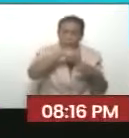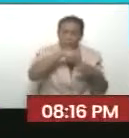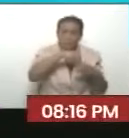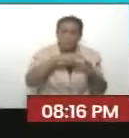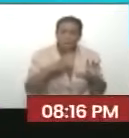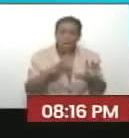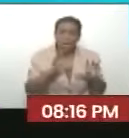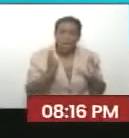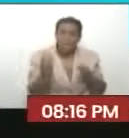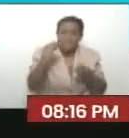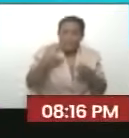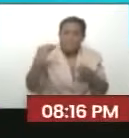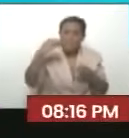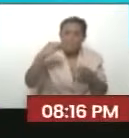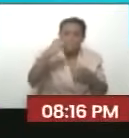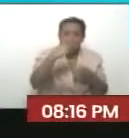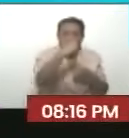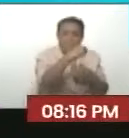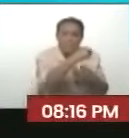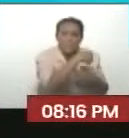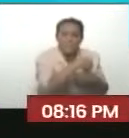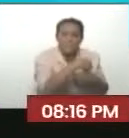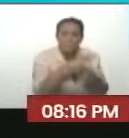de participación.